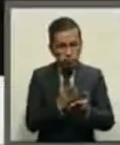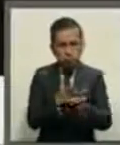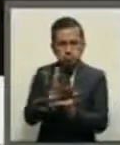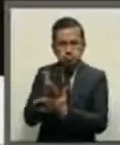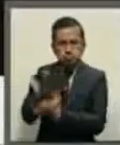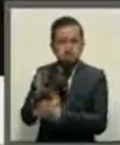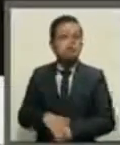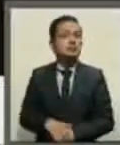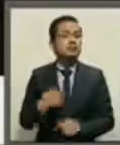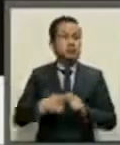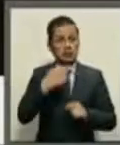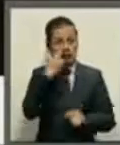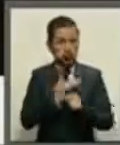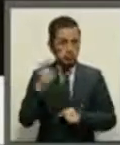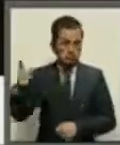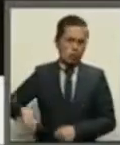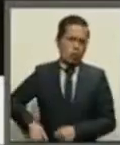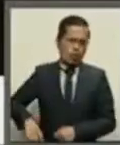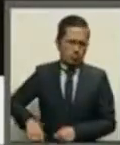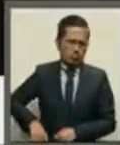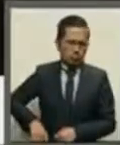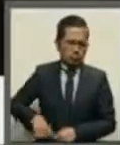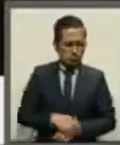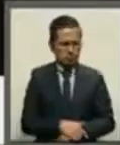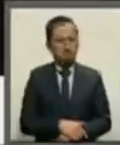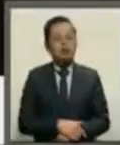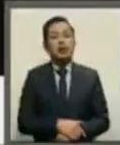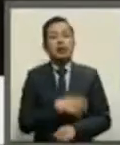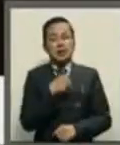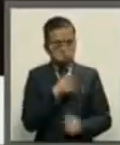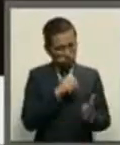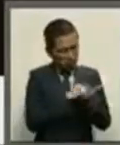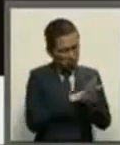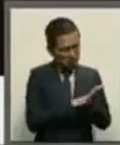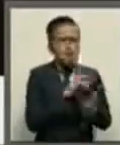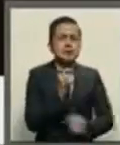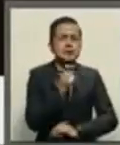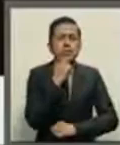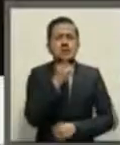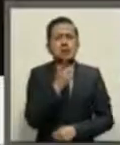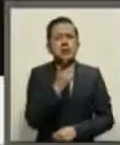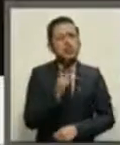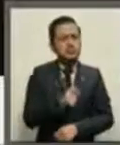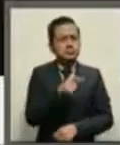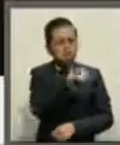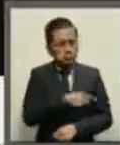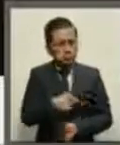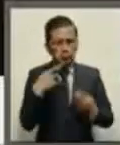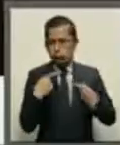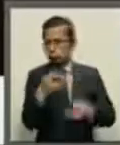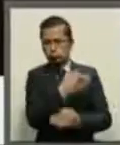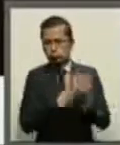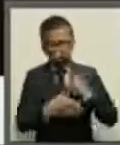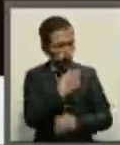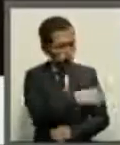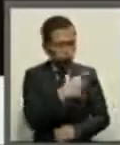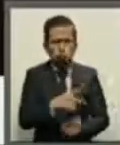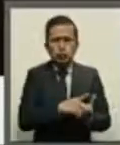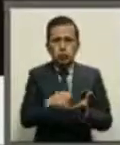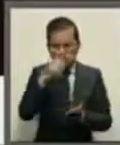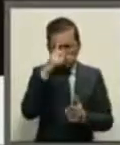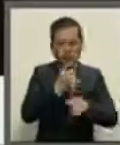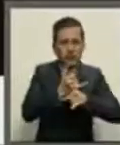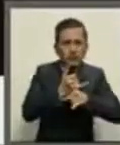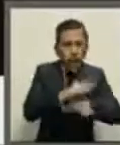precepto constitucional determina que toda persona tiene derecho a libre acceso a la información plural y oportuna, para la